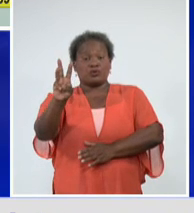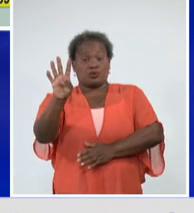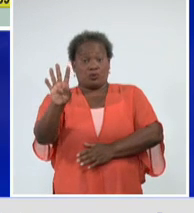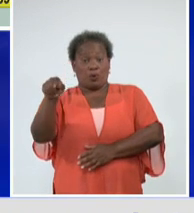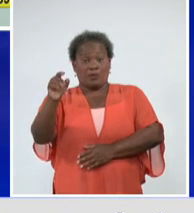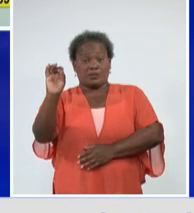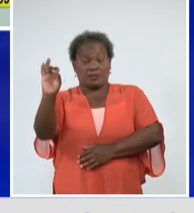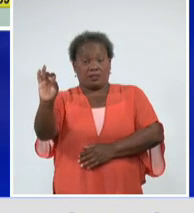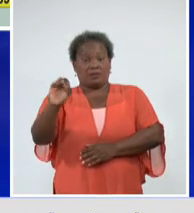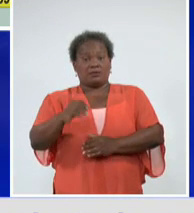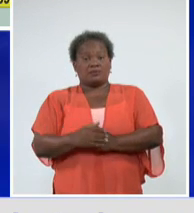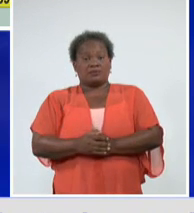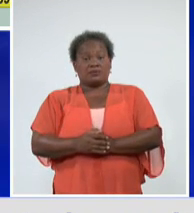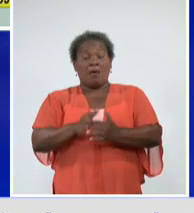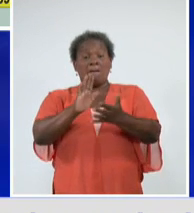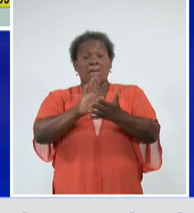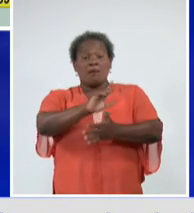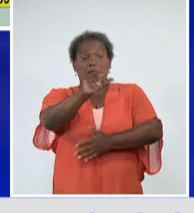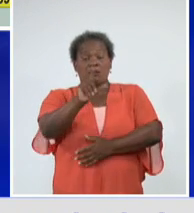1.834,7 y Mayabeque,